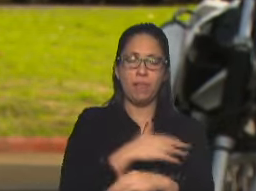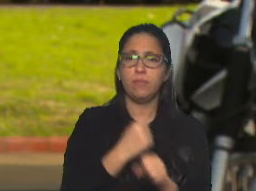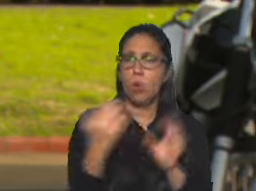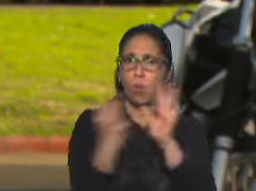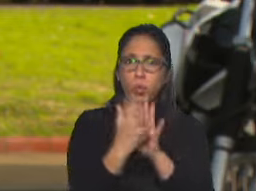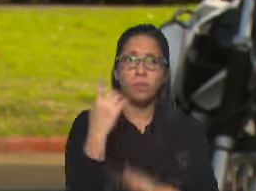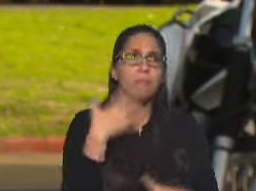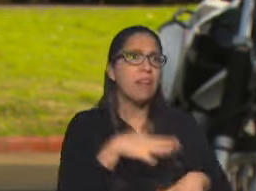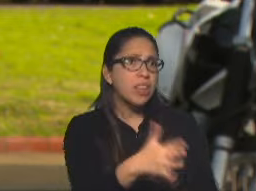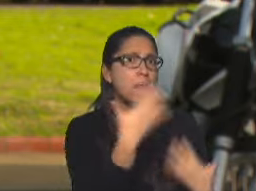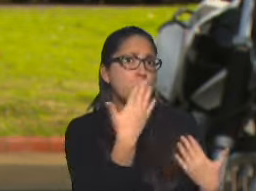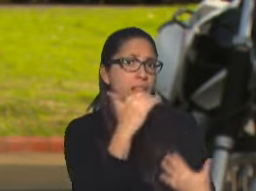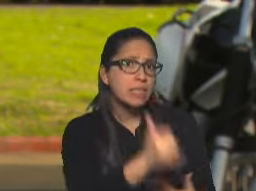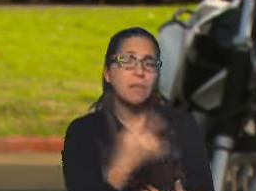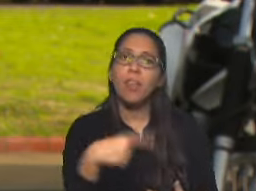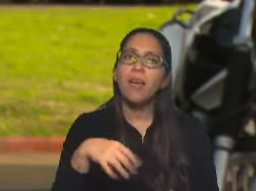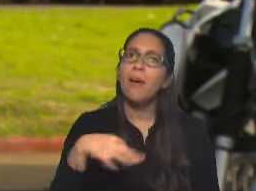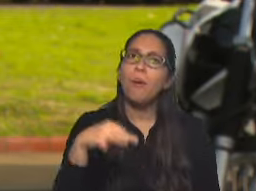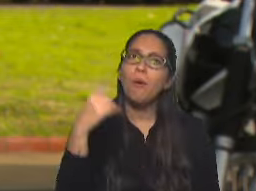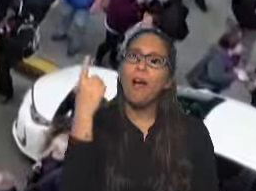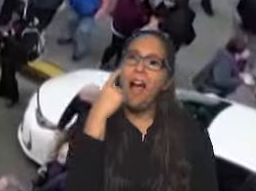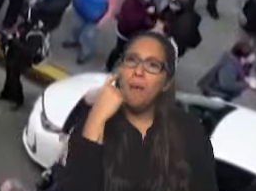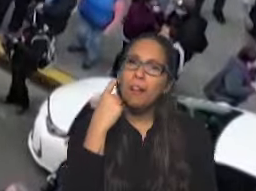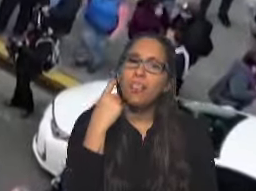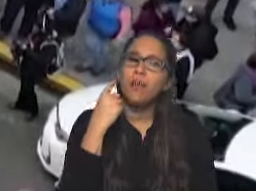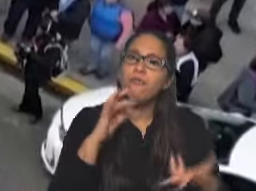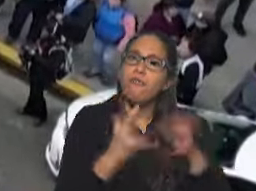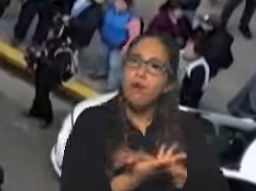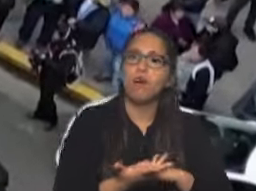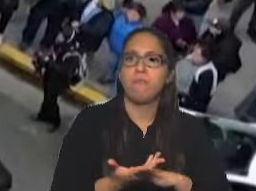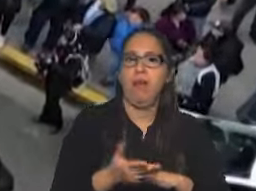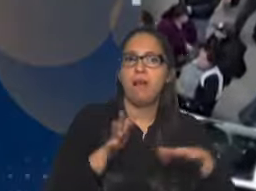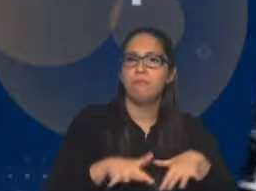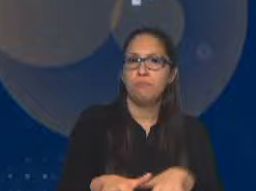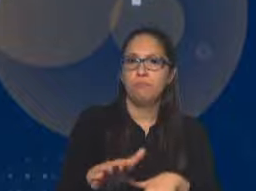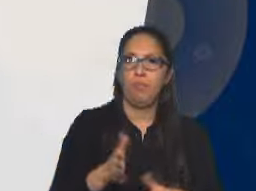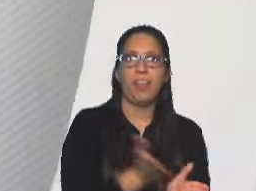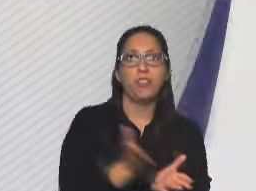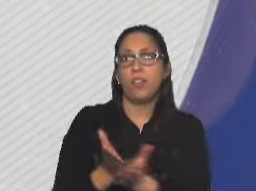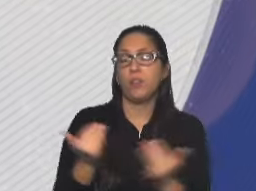manifestarse se puede, lo que tenemos que aprender a convivir entre estos dos derechos.